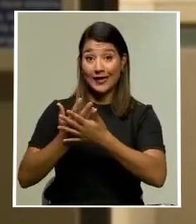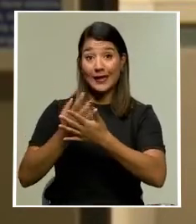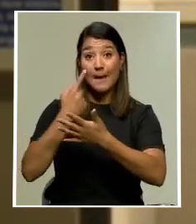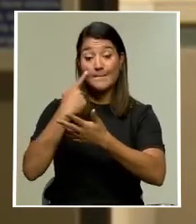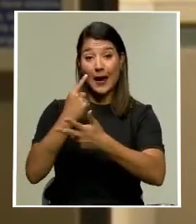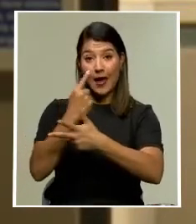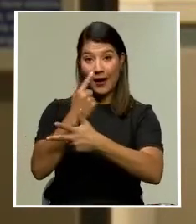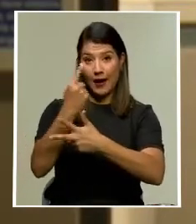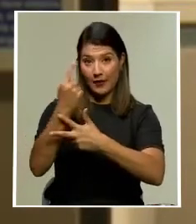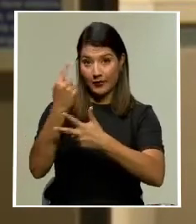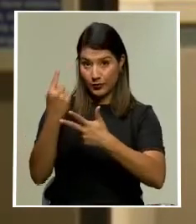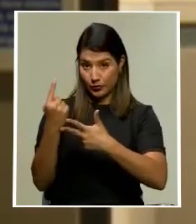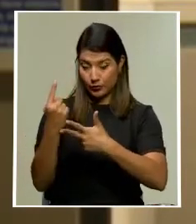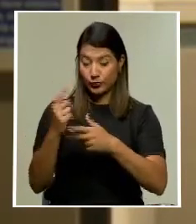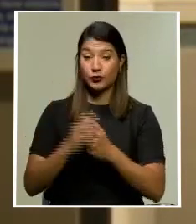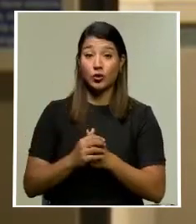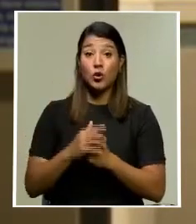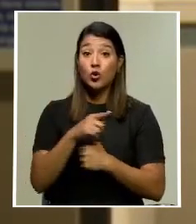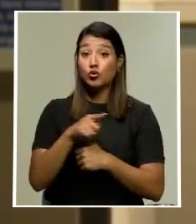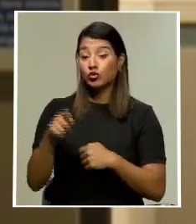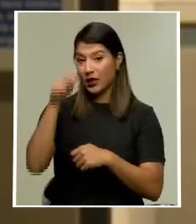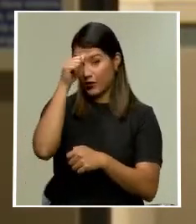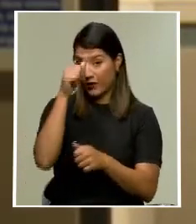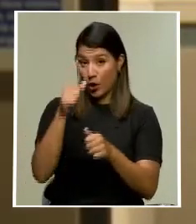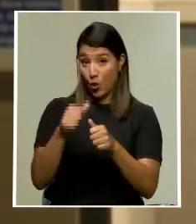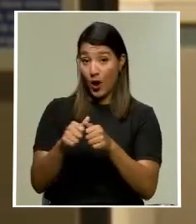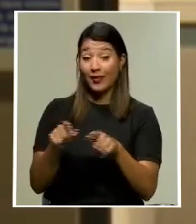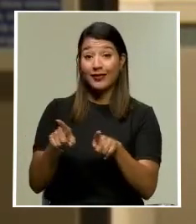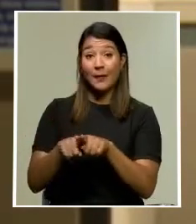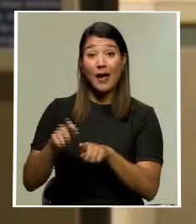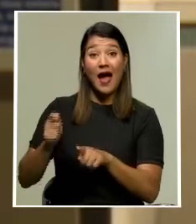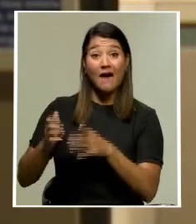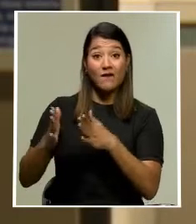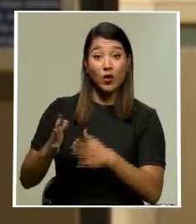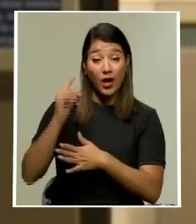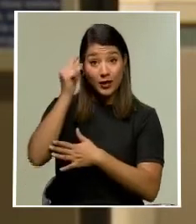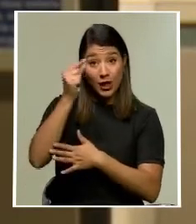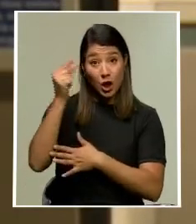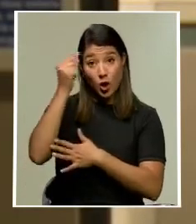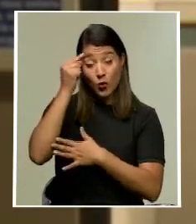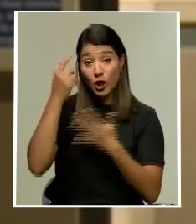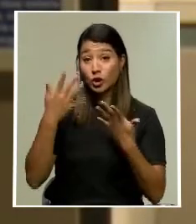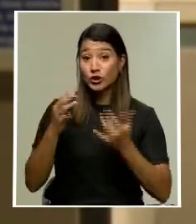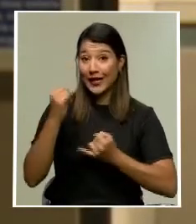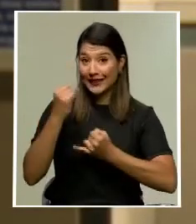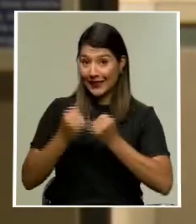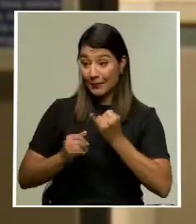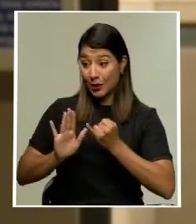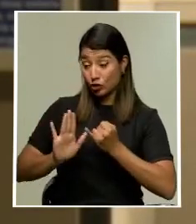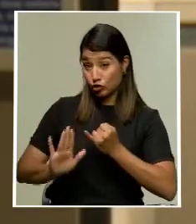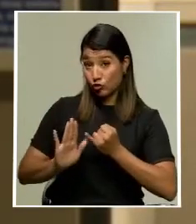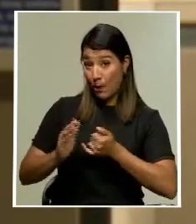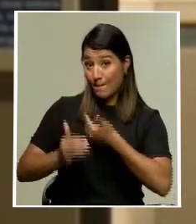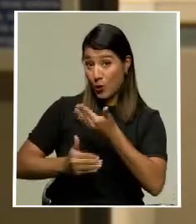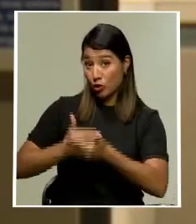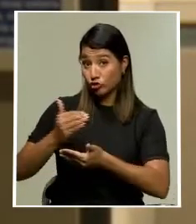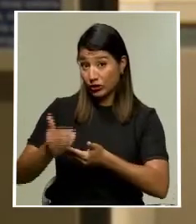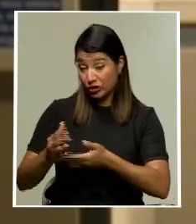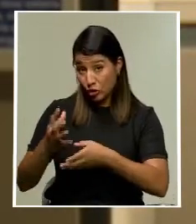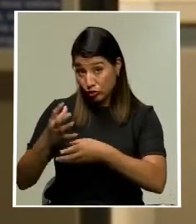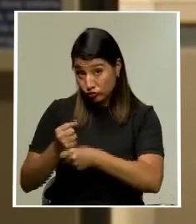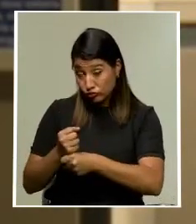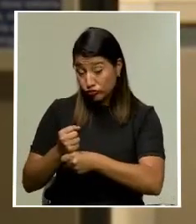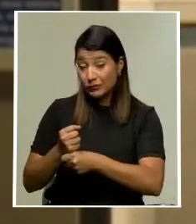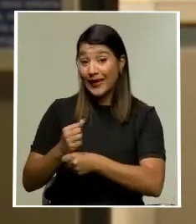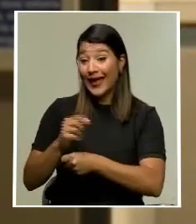los 3 imputados. Recordemos que también la Procuraduría General de la República finalizó su etapa de conclusiones donde solicitaron